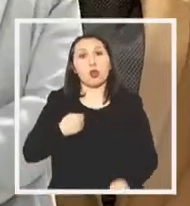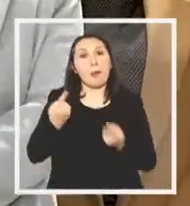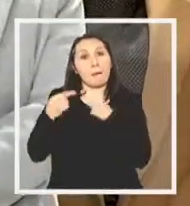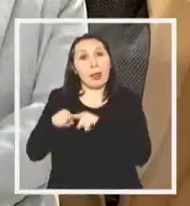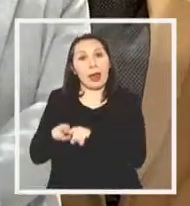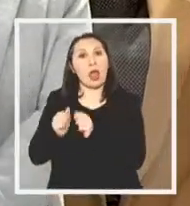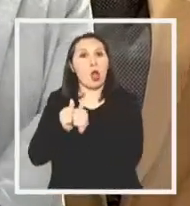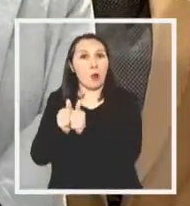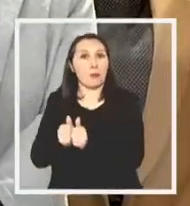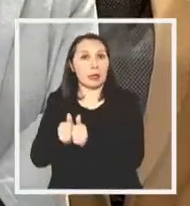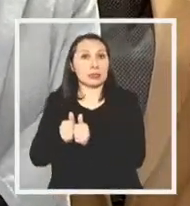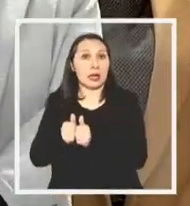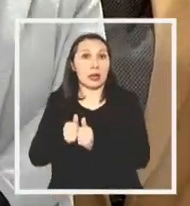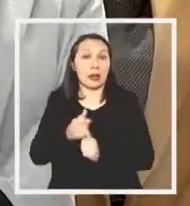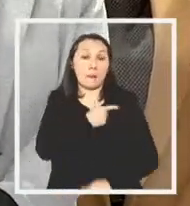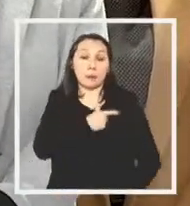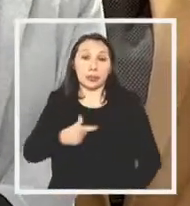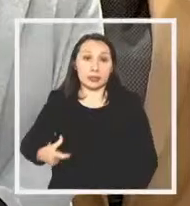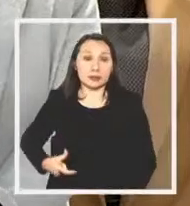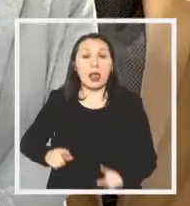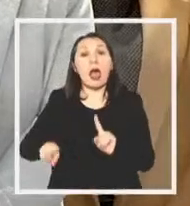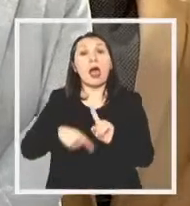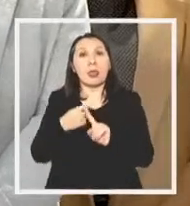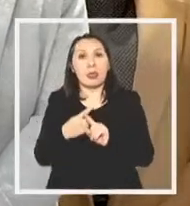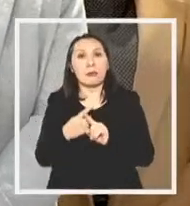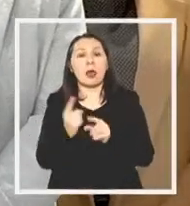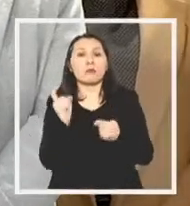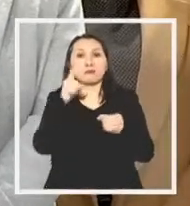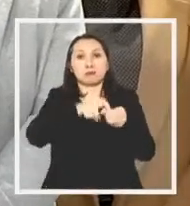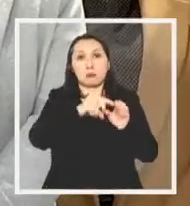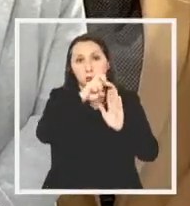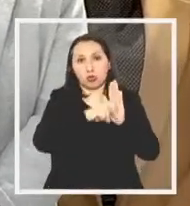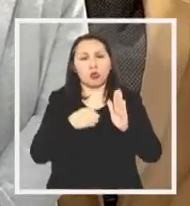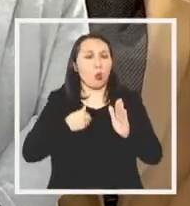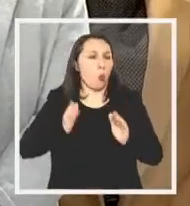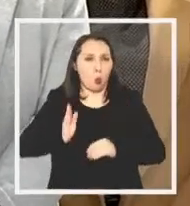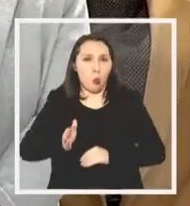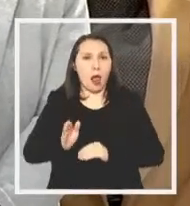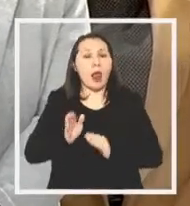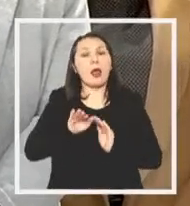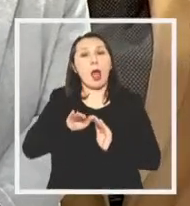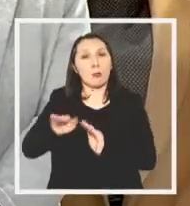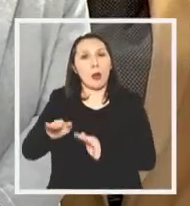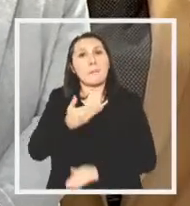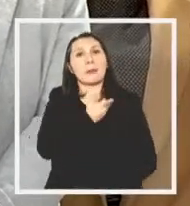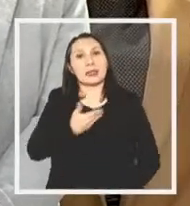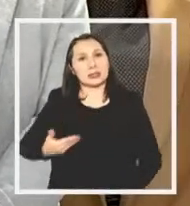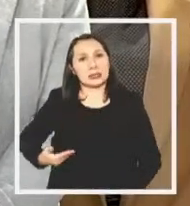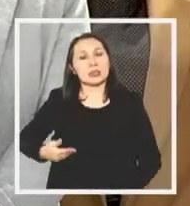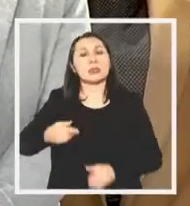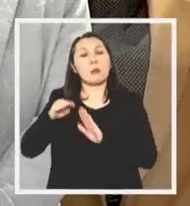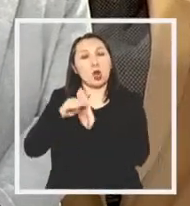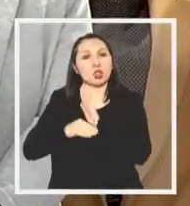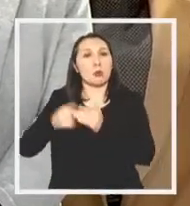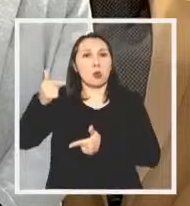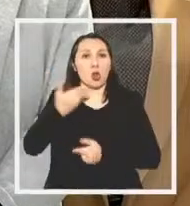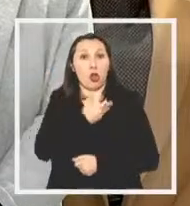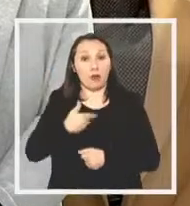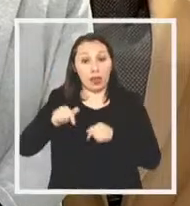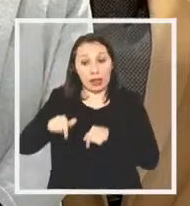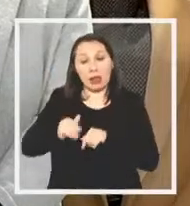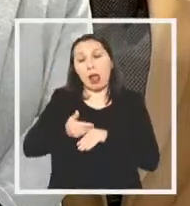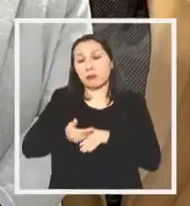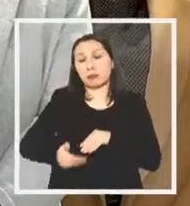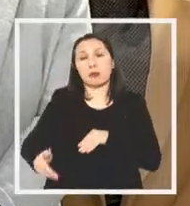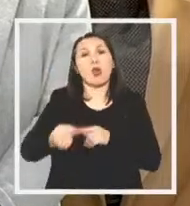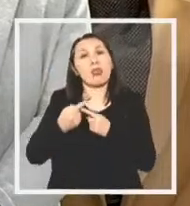pareja y compañera del presidente y además militante un proyecto Así que voy a seguir apoyando a mi presidente y a mi proyecto político y gobierno de aquí